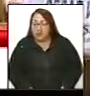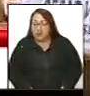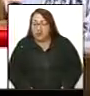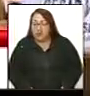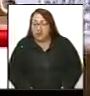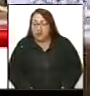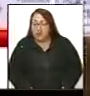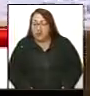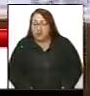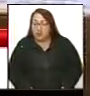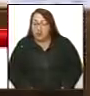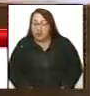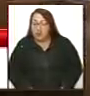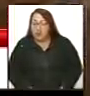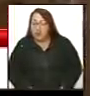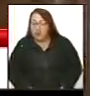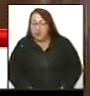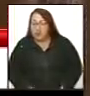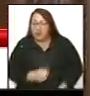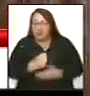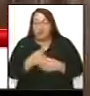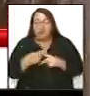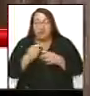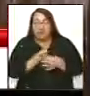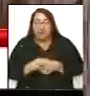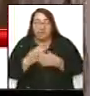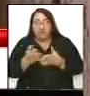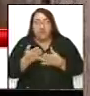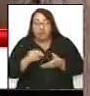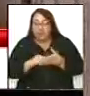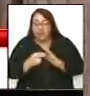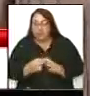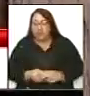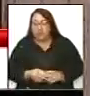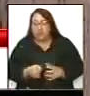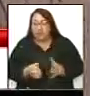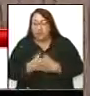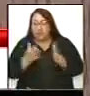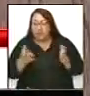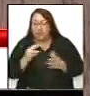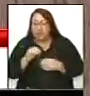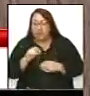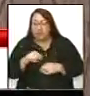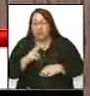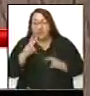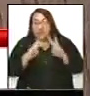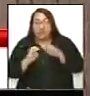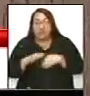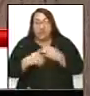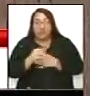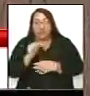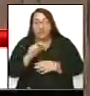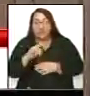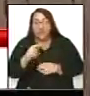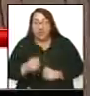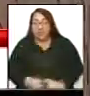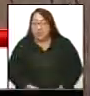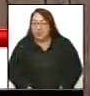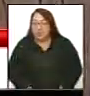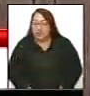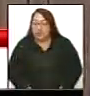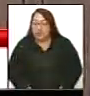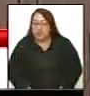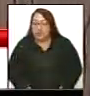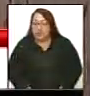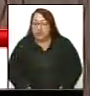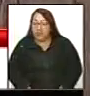Aprobado por unanimidad. En pedir y solicitar ampliación de la moción para la investigación a la SUNEDU, si estamos de acuerdo,